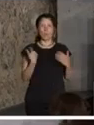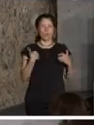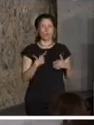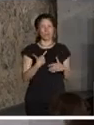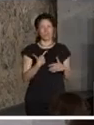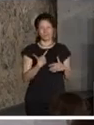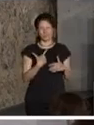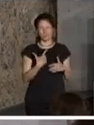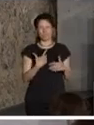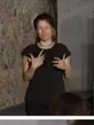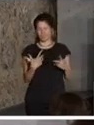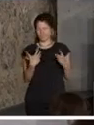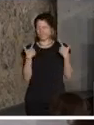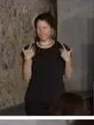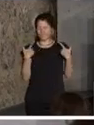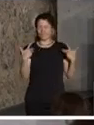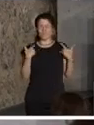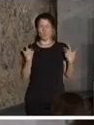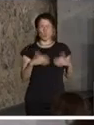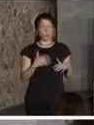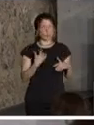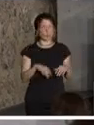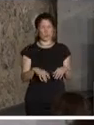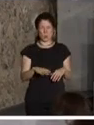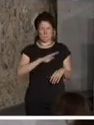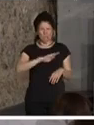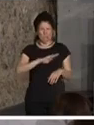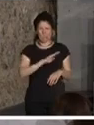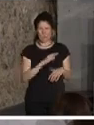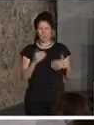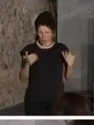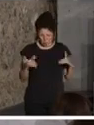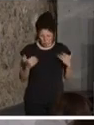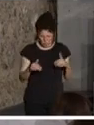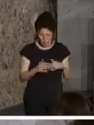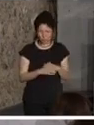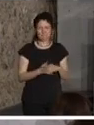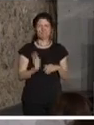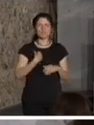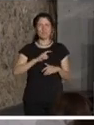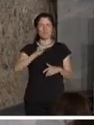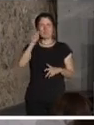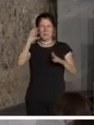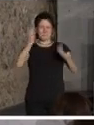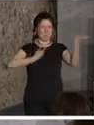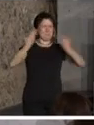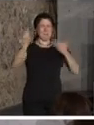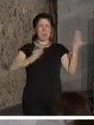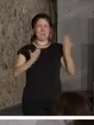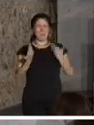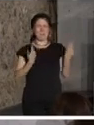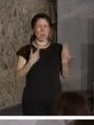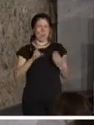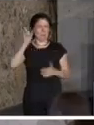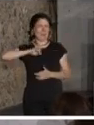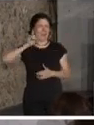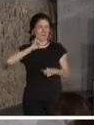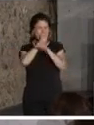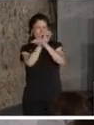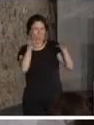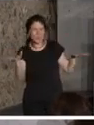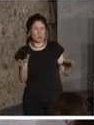tan cruel muchas veces este camino y tan despiadado y cuando nos atacan nos difaman